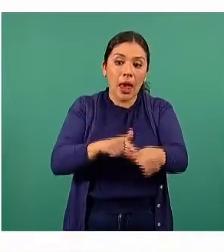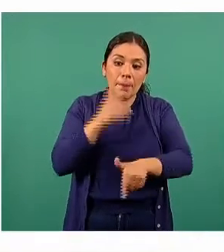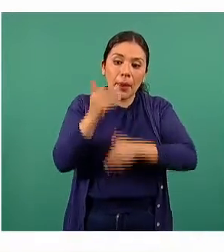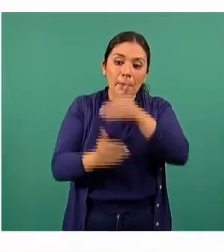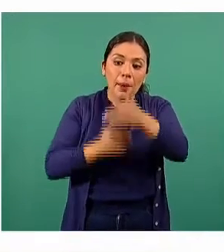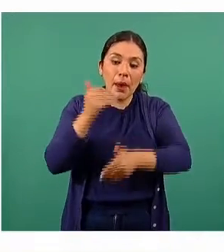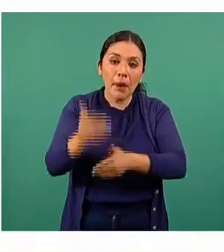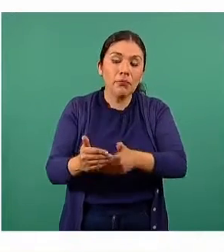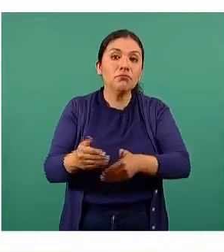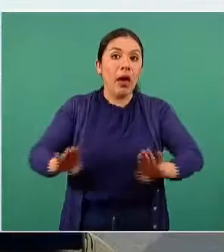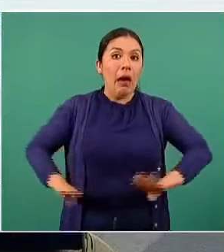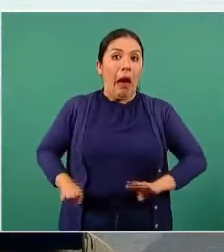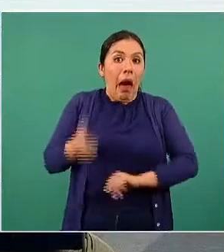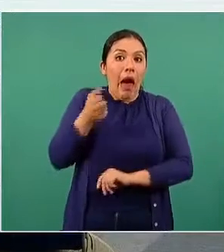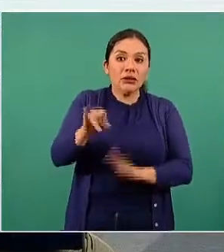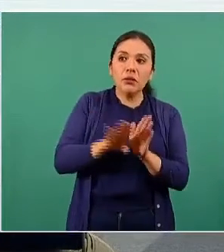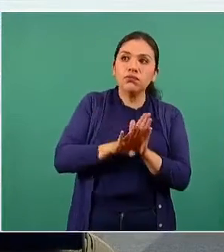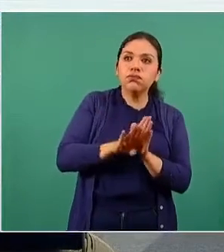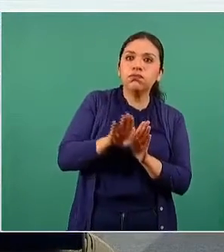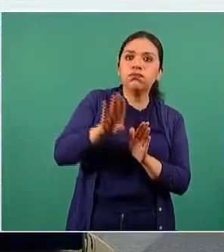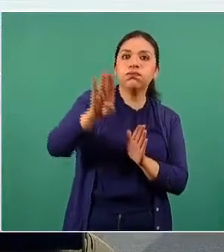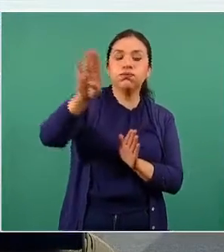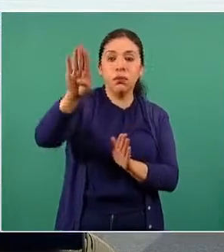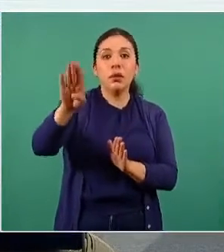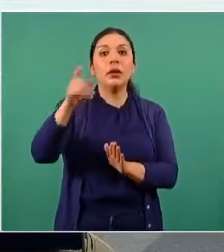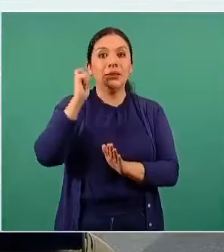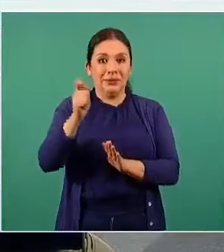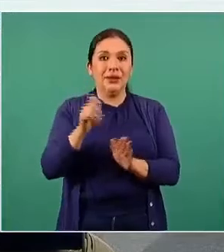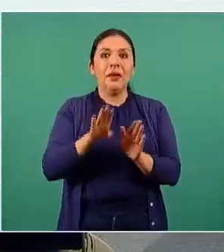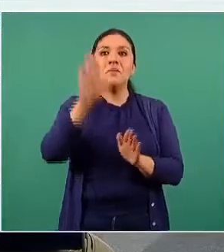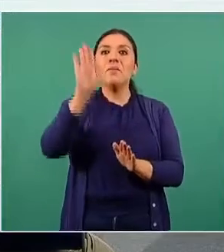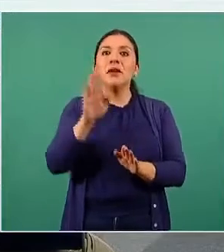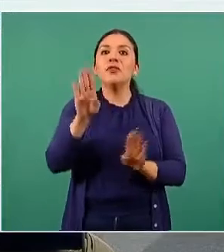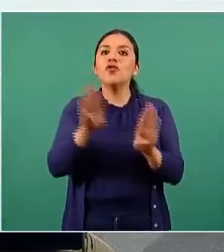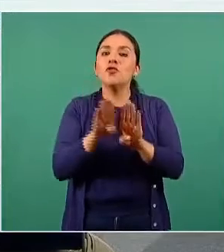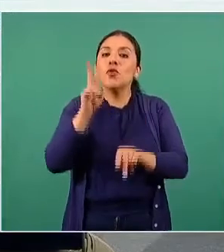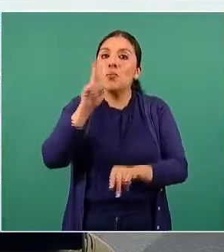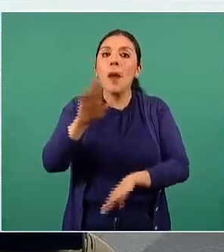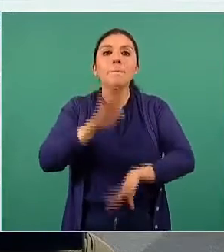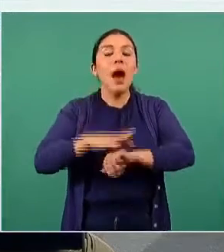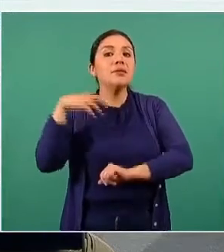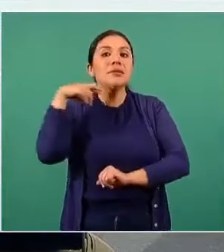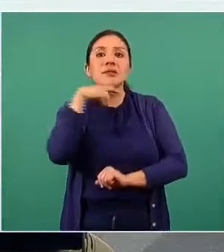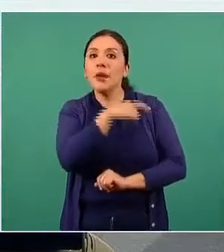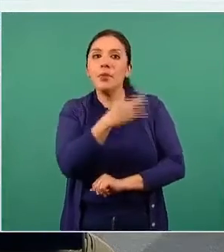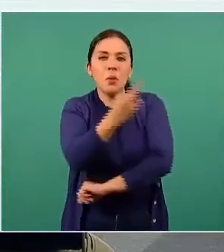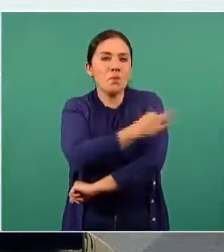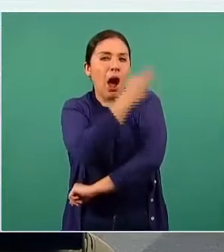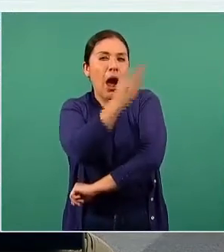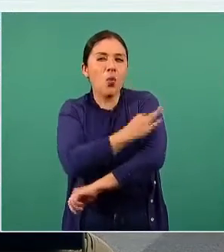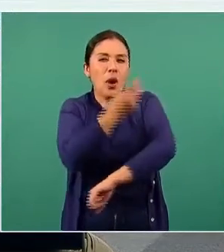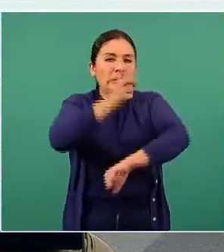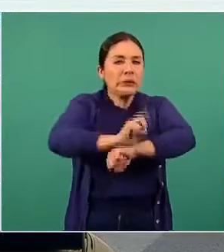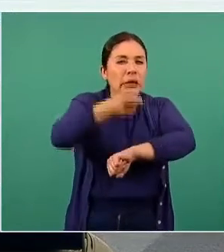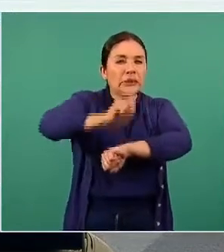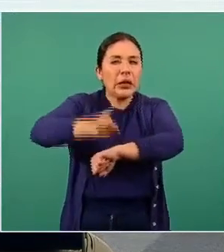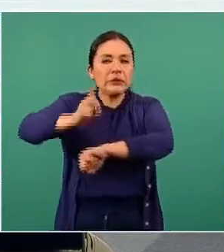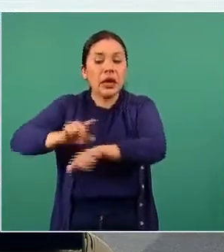y continúa con esta tendencia ascendente en una diagonal con una buena velocidad que día con día se